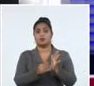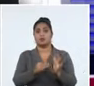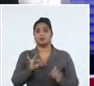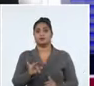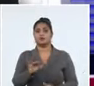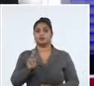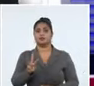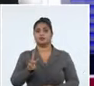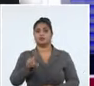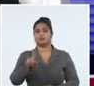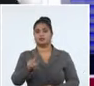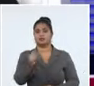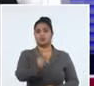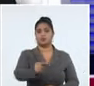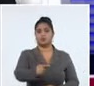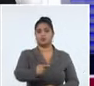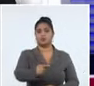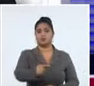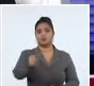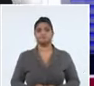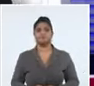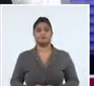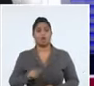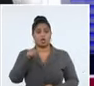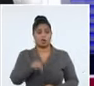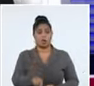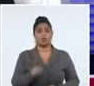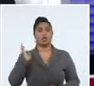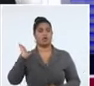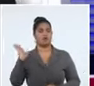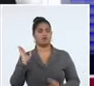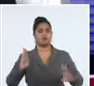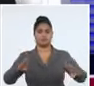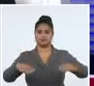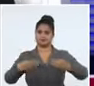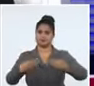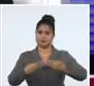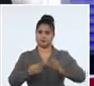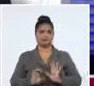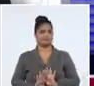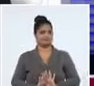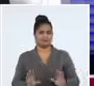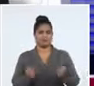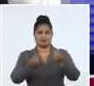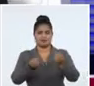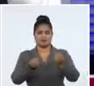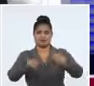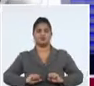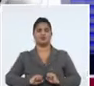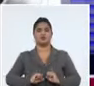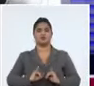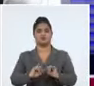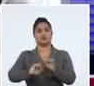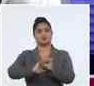5.731 personas. De esta manera, poniendo punto final a esta actualización informativa sobre la